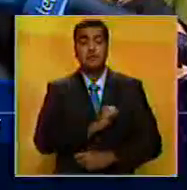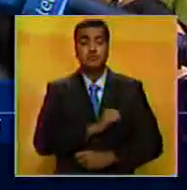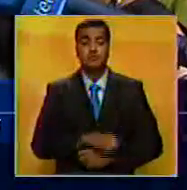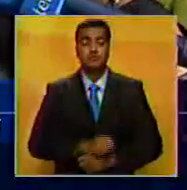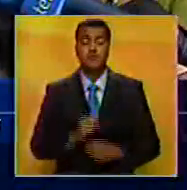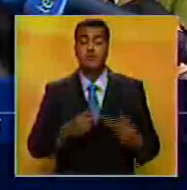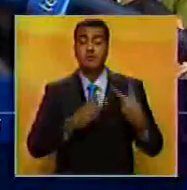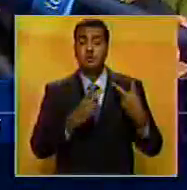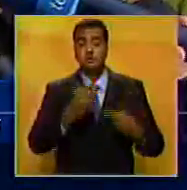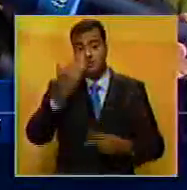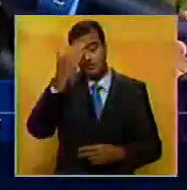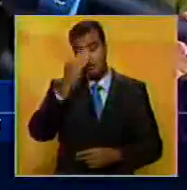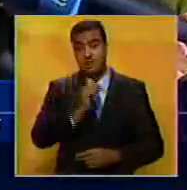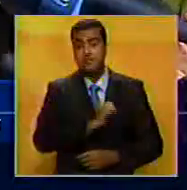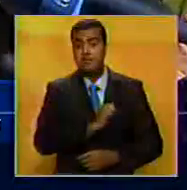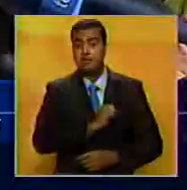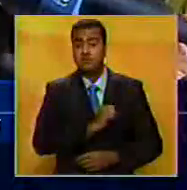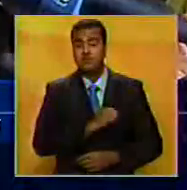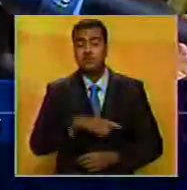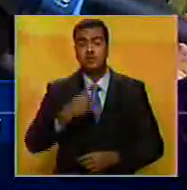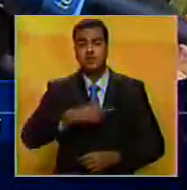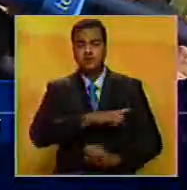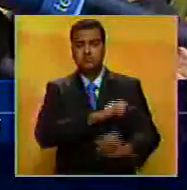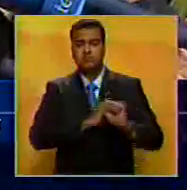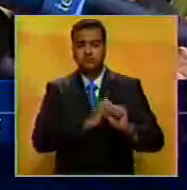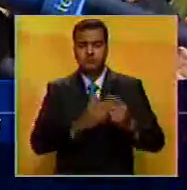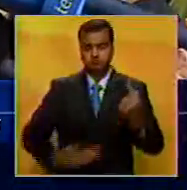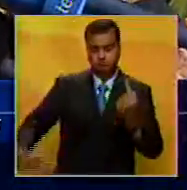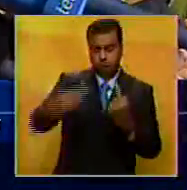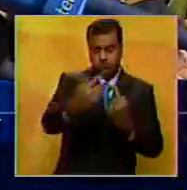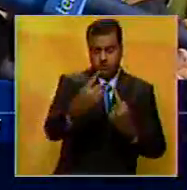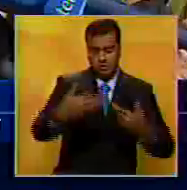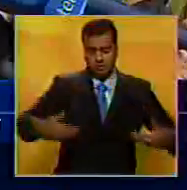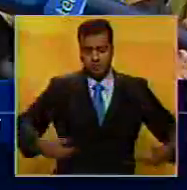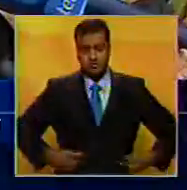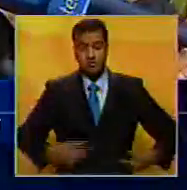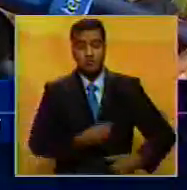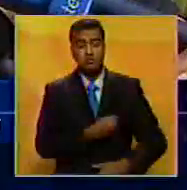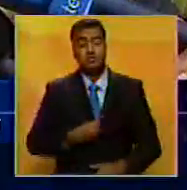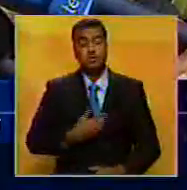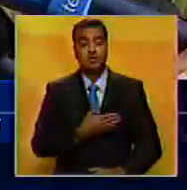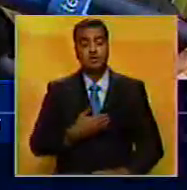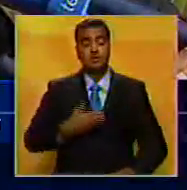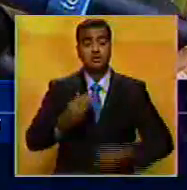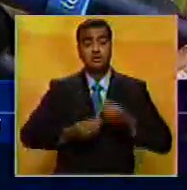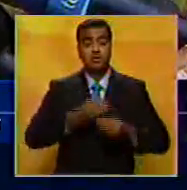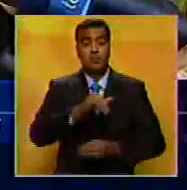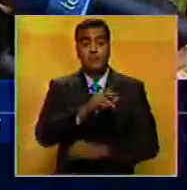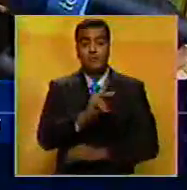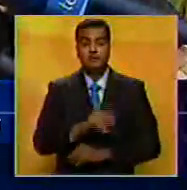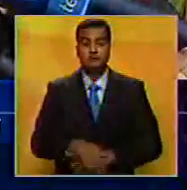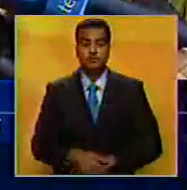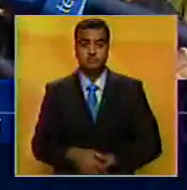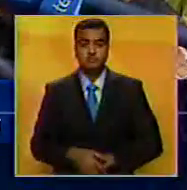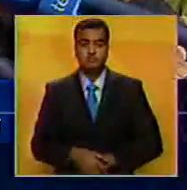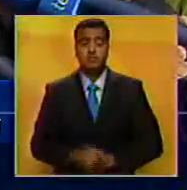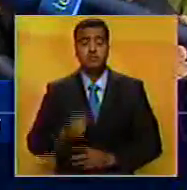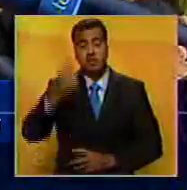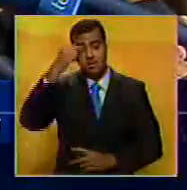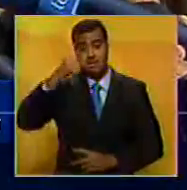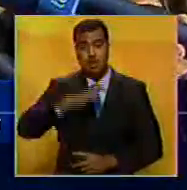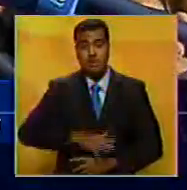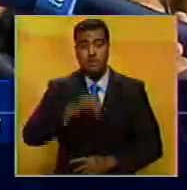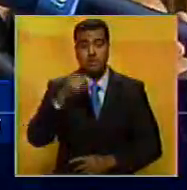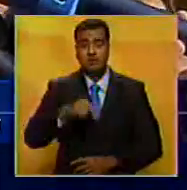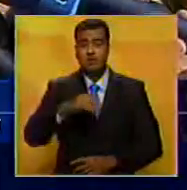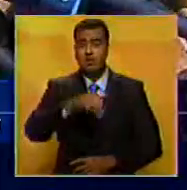El valor es saber que hay miedo y tener el coraje de anteponer sal y luchar por lo que nosotros queremos. Y eso es lo que hacía Juan Pablo. Y por eso es que hoy estamos acá.